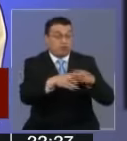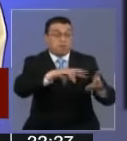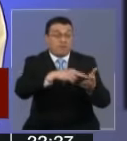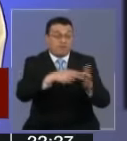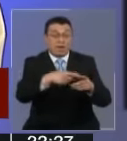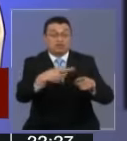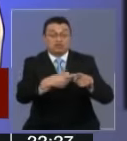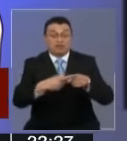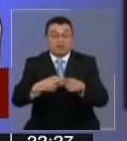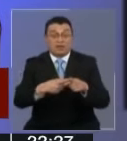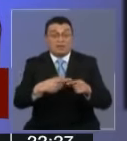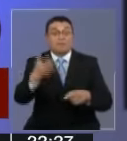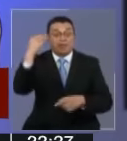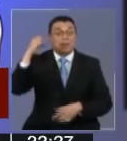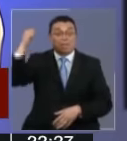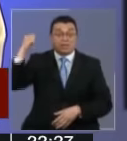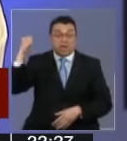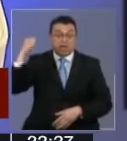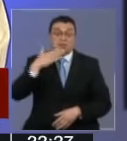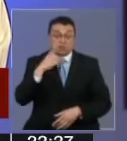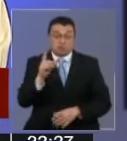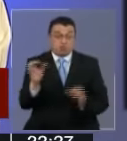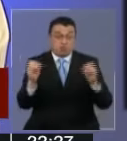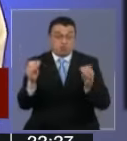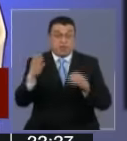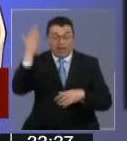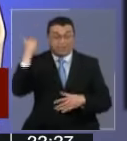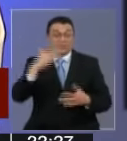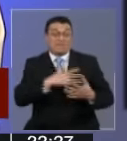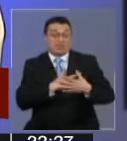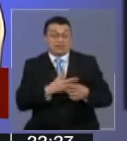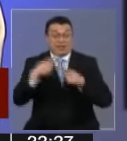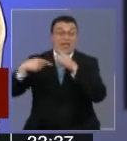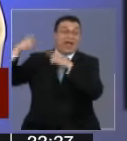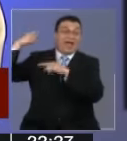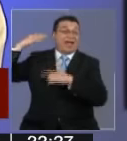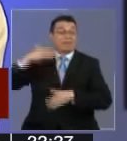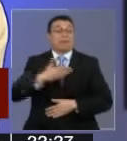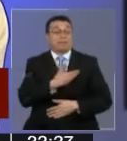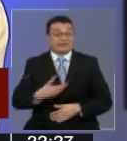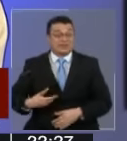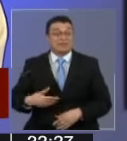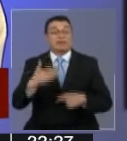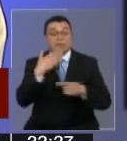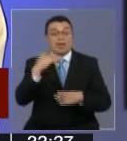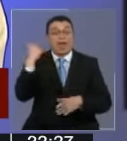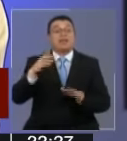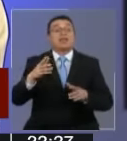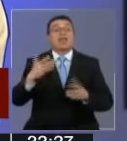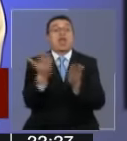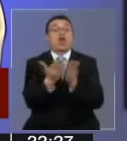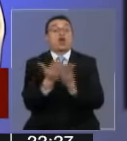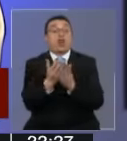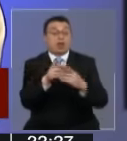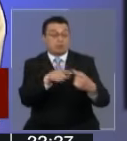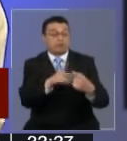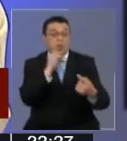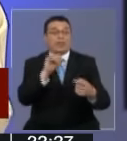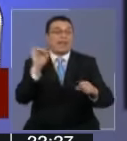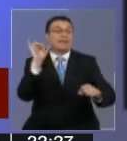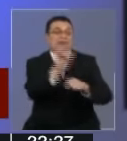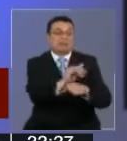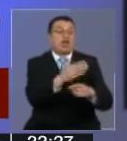como el gobierno de Piñera no fue capaz de desmovilizar ninguno, como la misma Michelle Bachelet en su primer gobierno no fue capaz de desmovilizar a los pingüinos sin tener que traicionarlo.